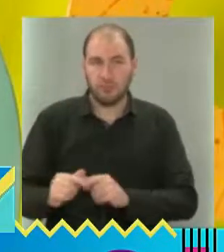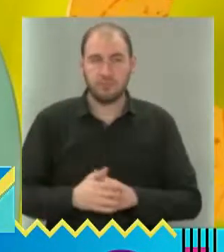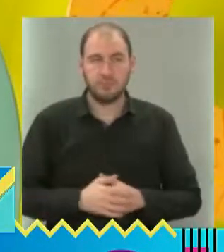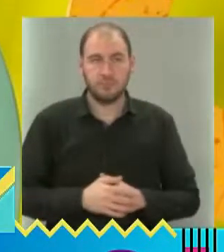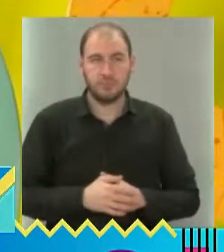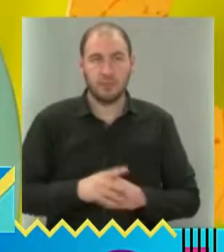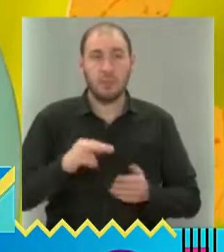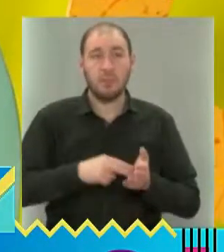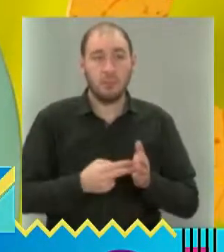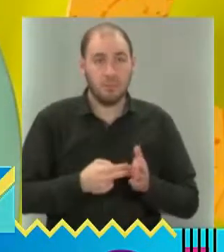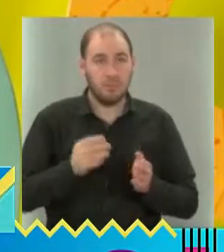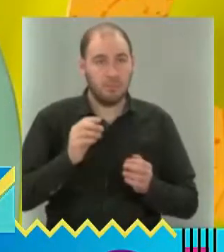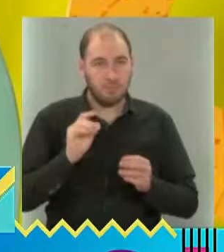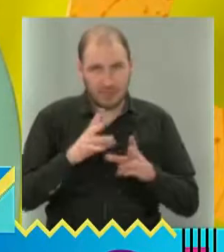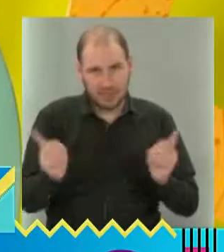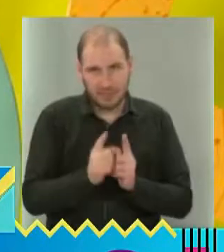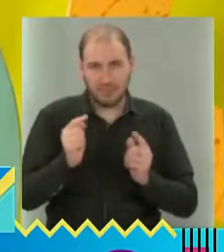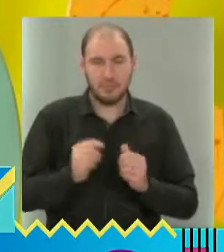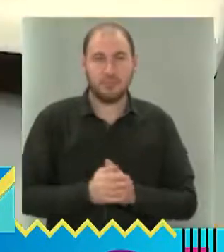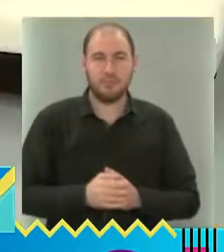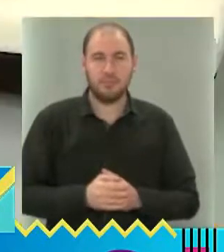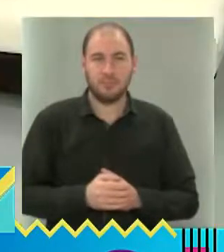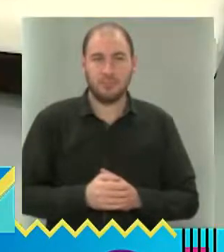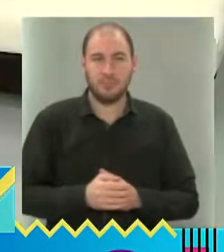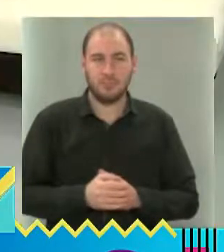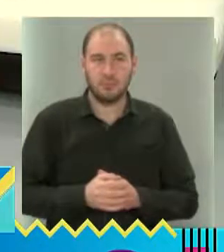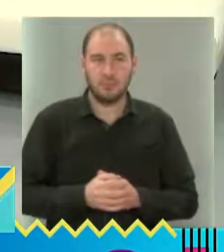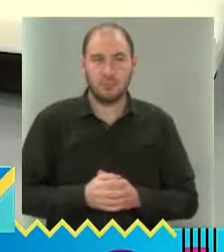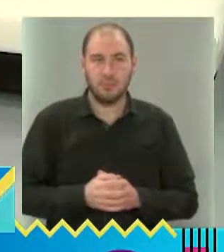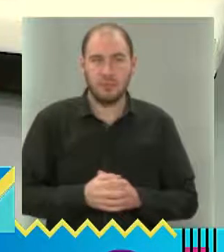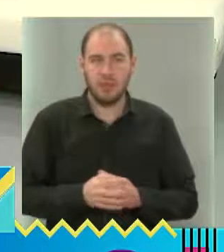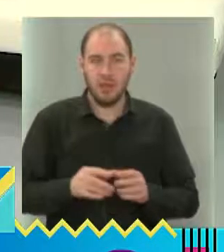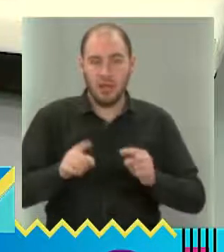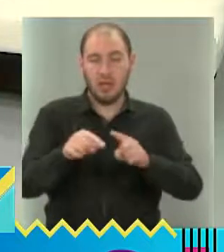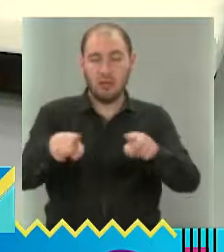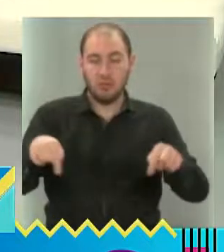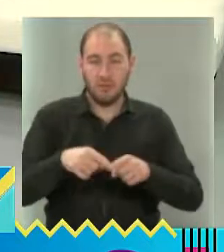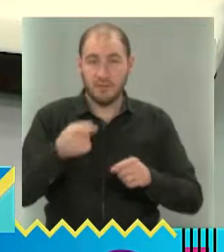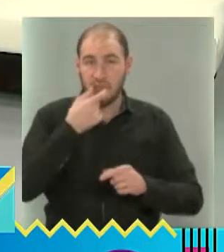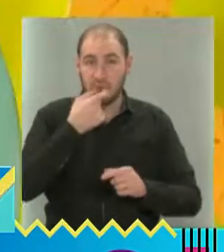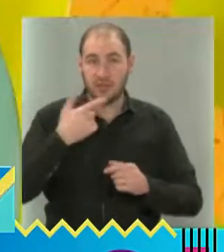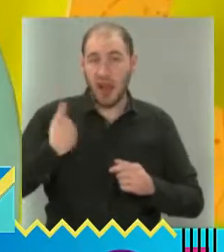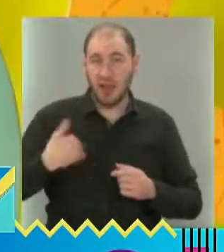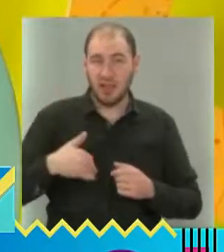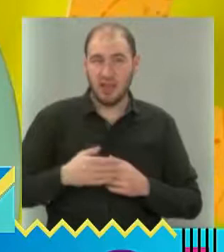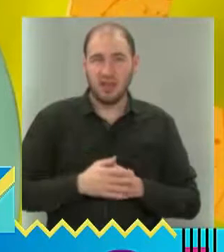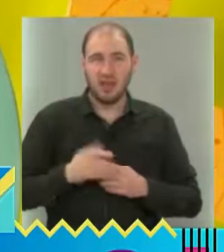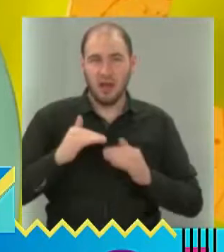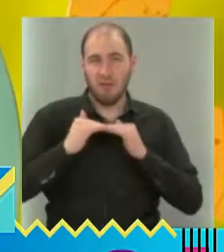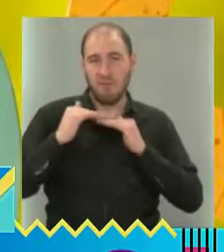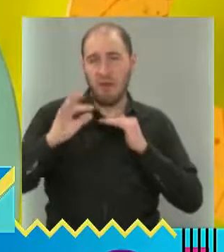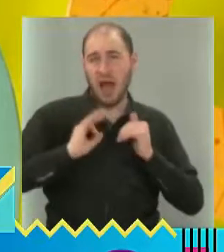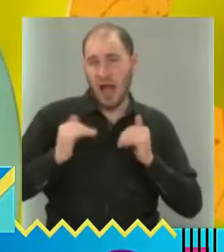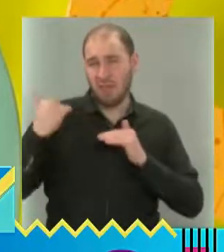El problema, para cerrar un poquito la idea, es que la superficie en Mendoza y en Argentina en realidad está estable desde hace